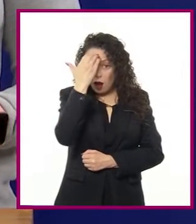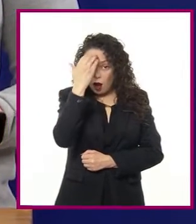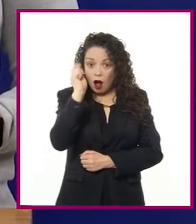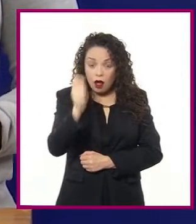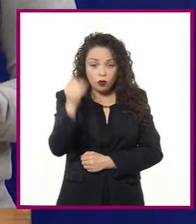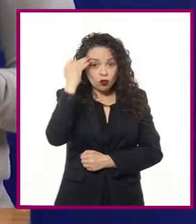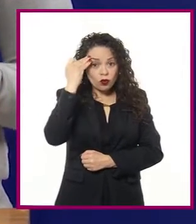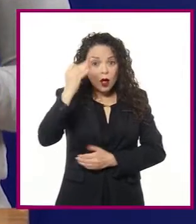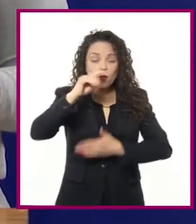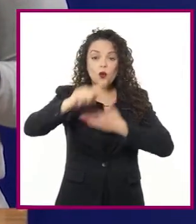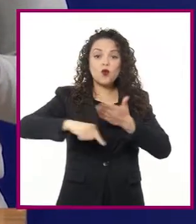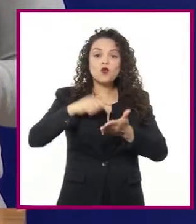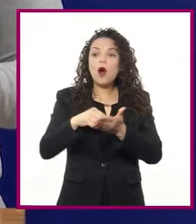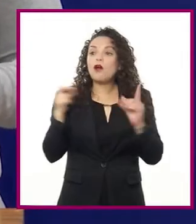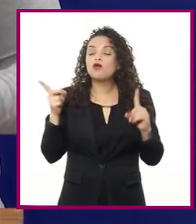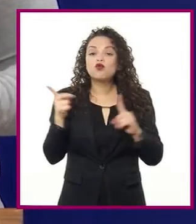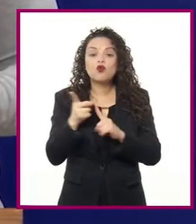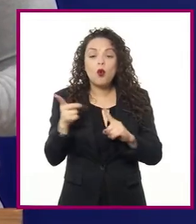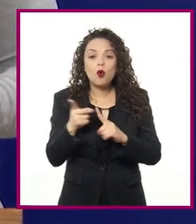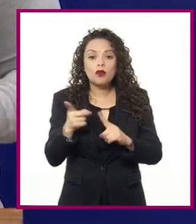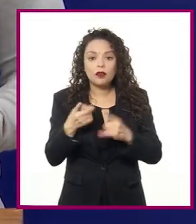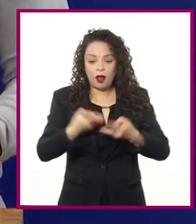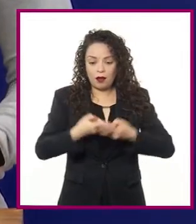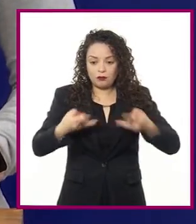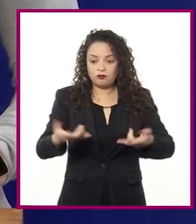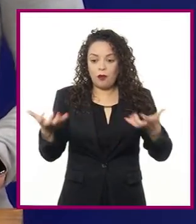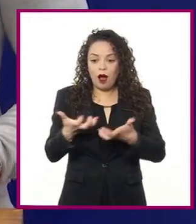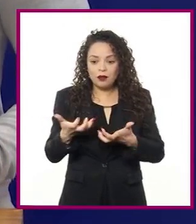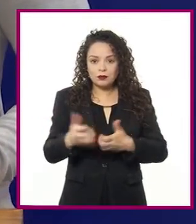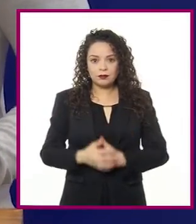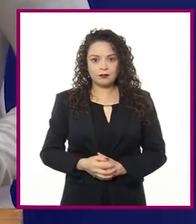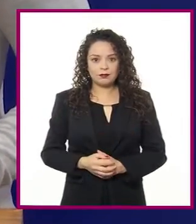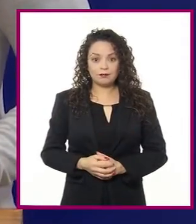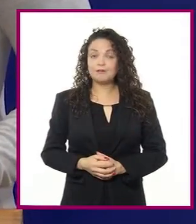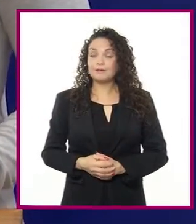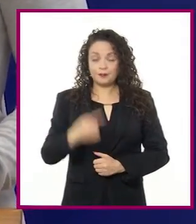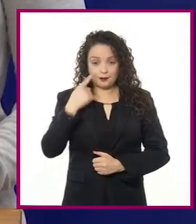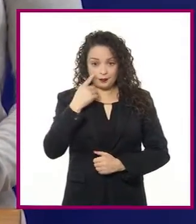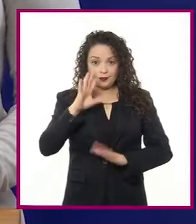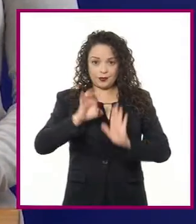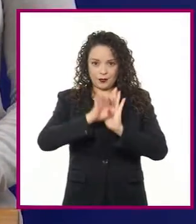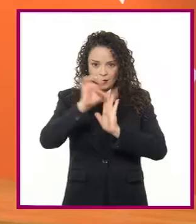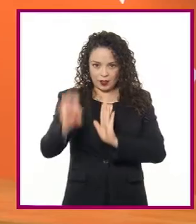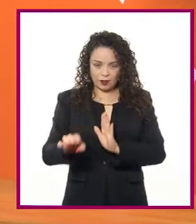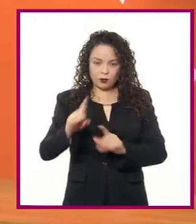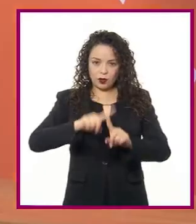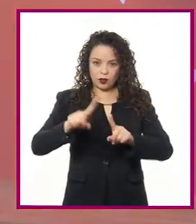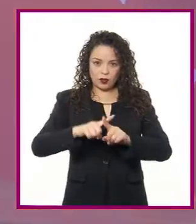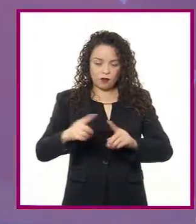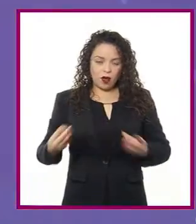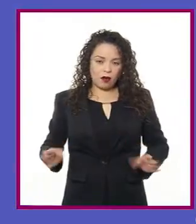y lugar donde se desarrollará la historia. Podemos emplear los siguientes tipos.